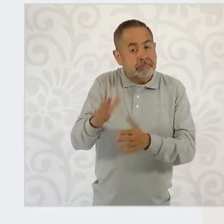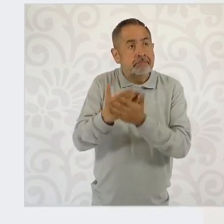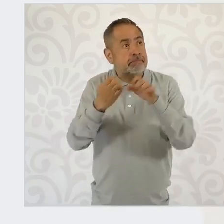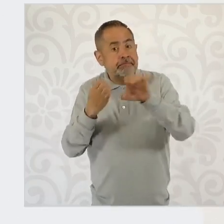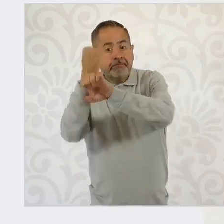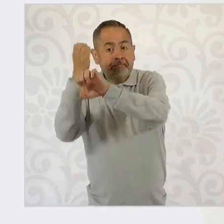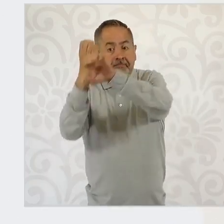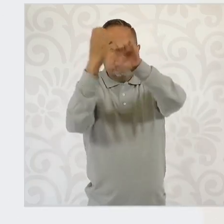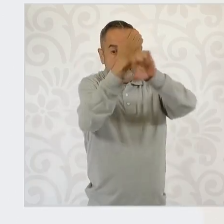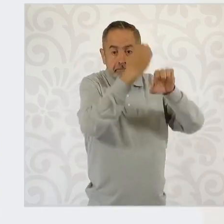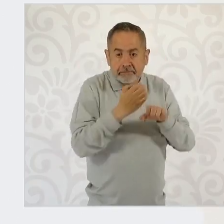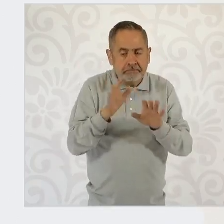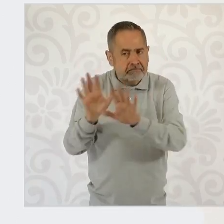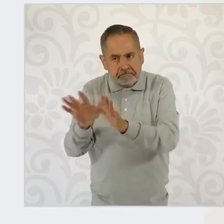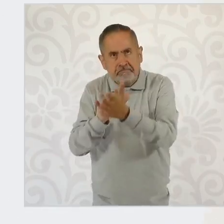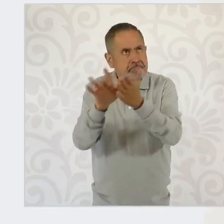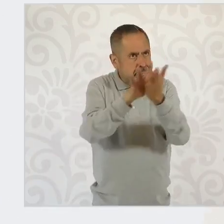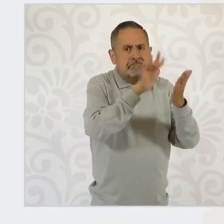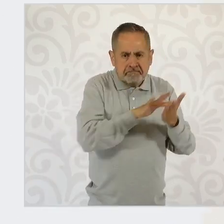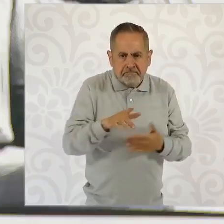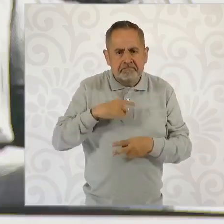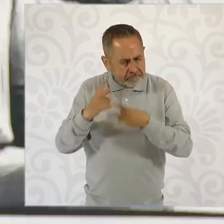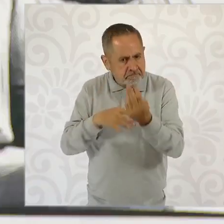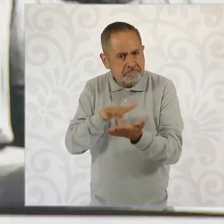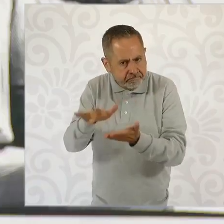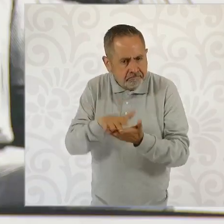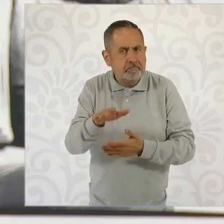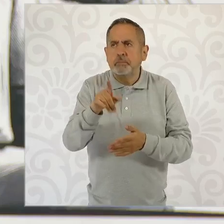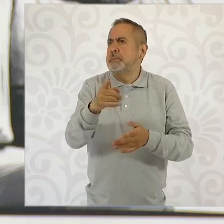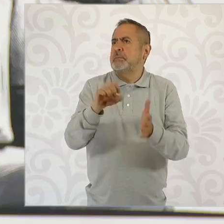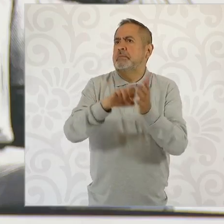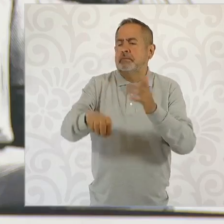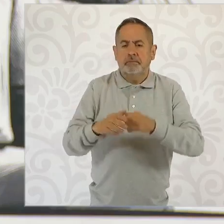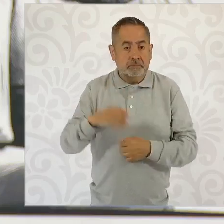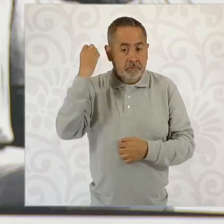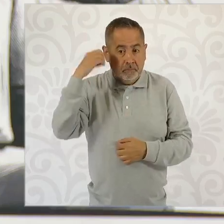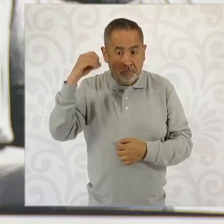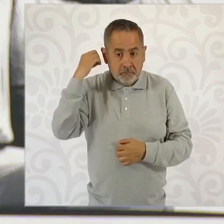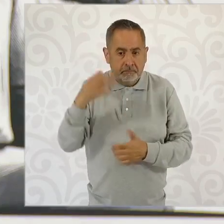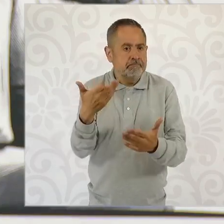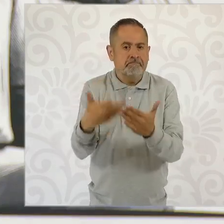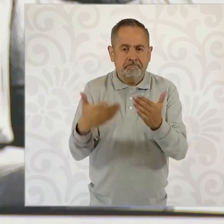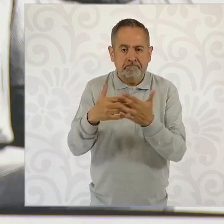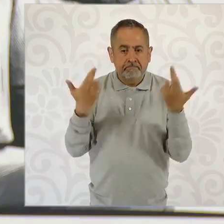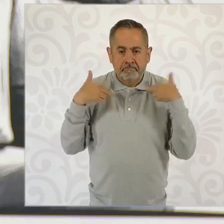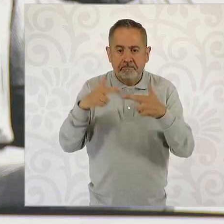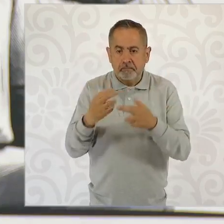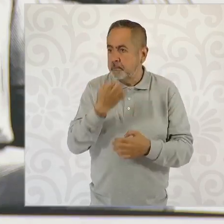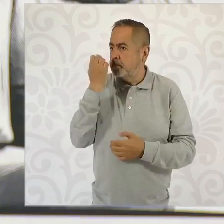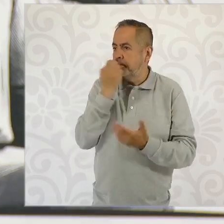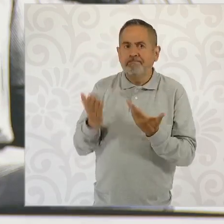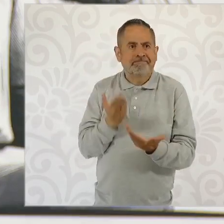cómo apoyar. Por ejemplo, en Oaxaca faltan muchos maestros en las escuelas y